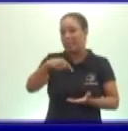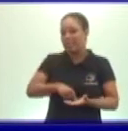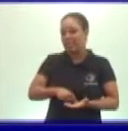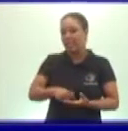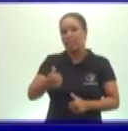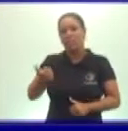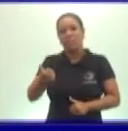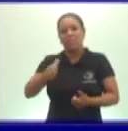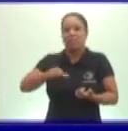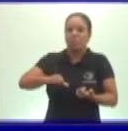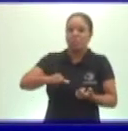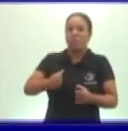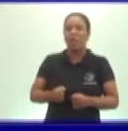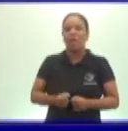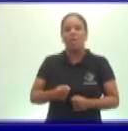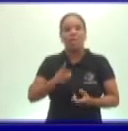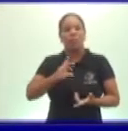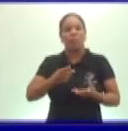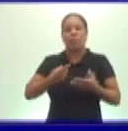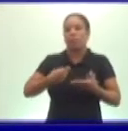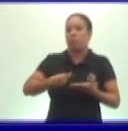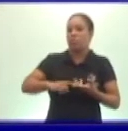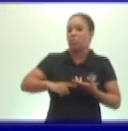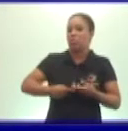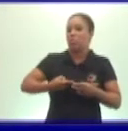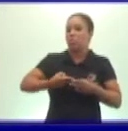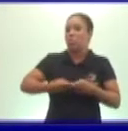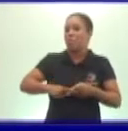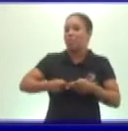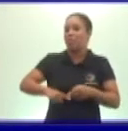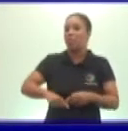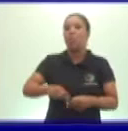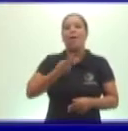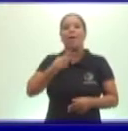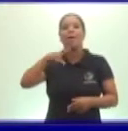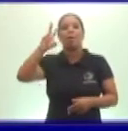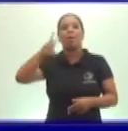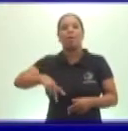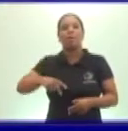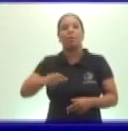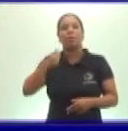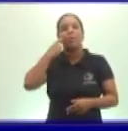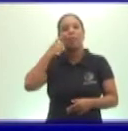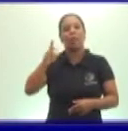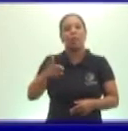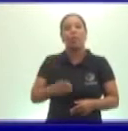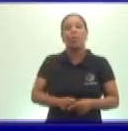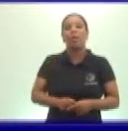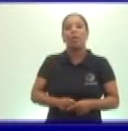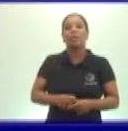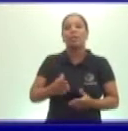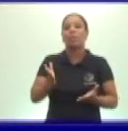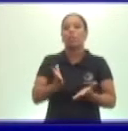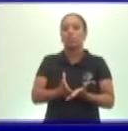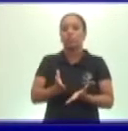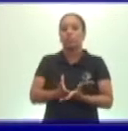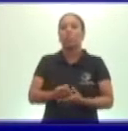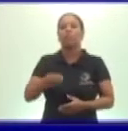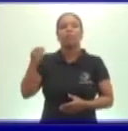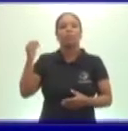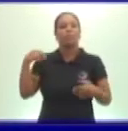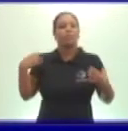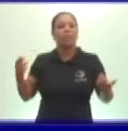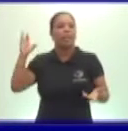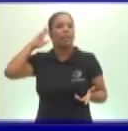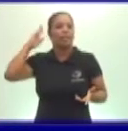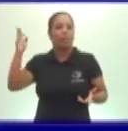instrumento evaluativo que revela lo que usted sabe, pero los estudiantes pueden sacar inferencia de ese